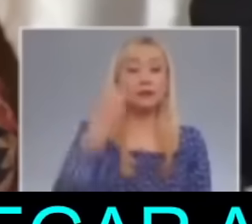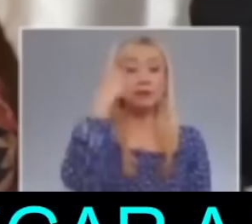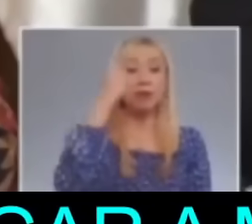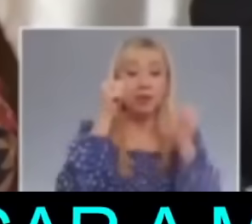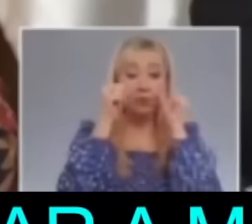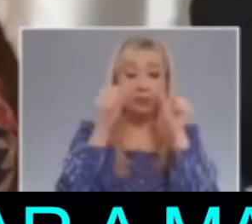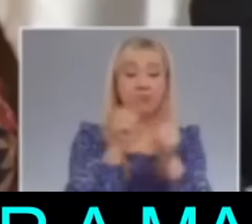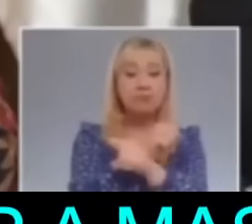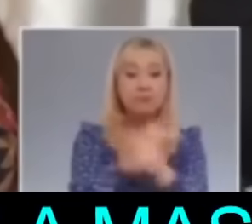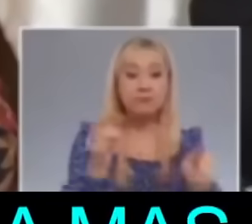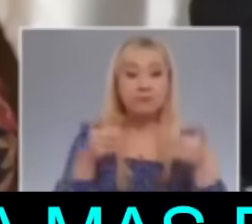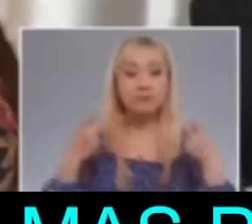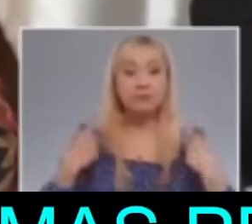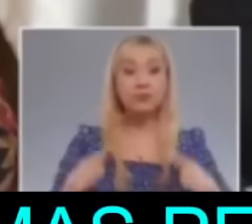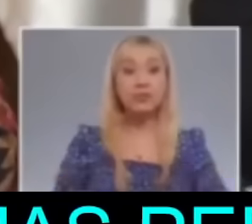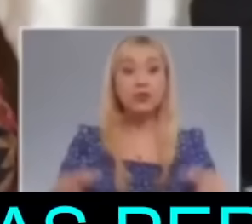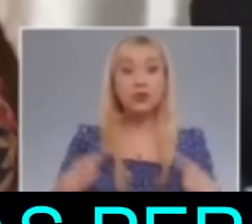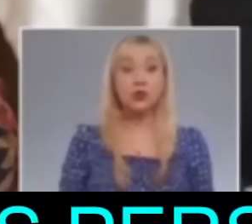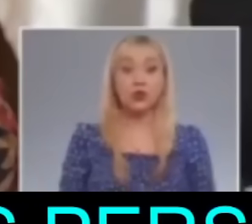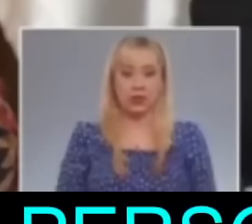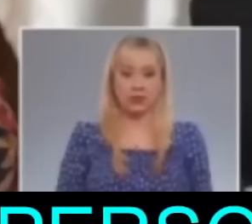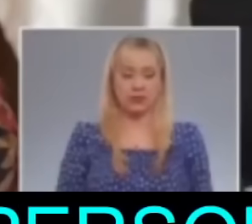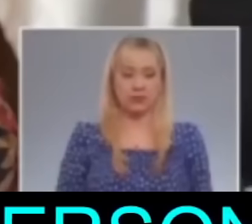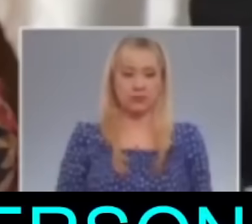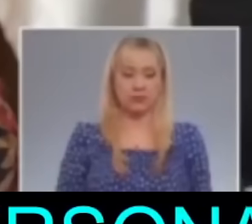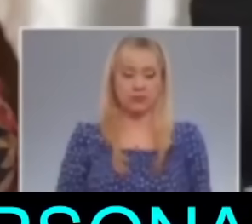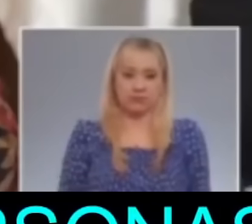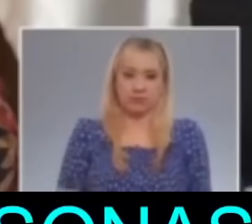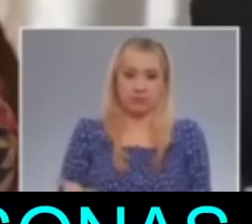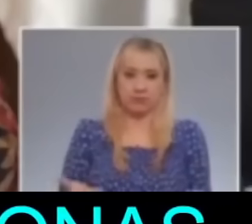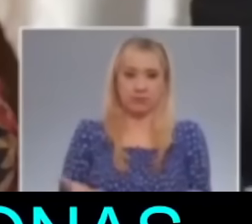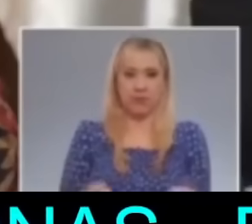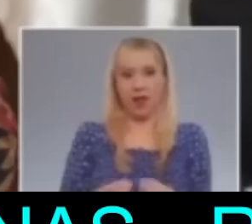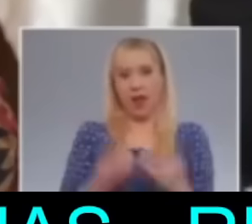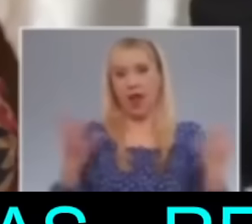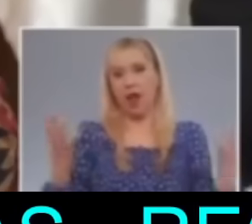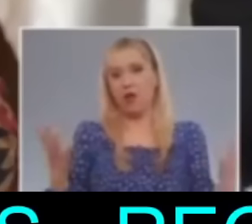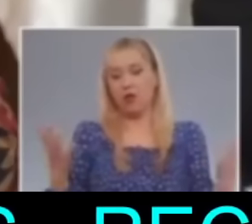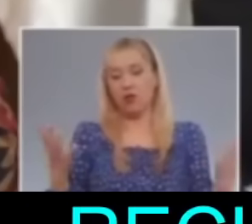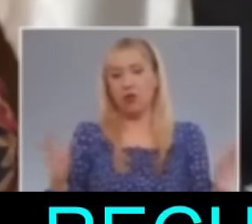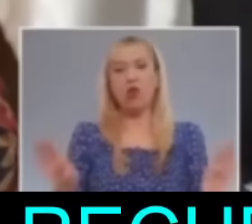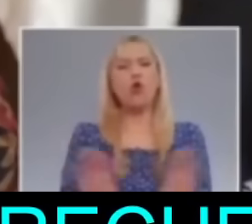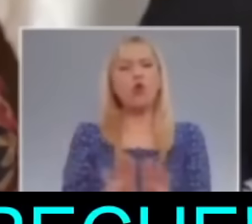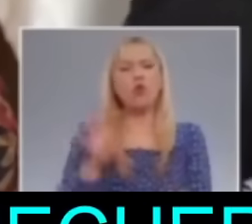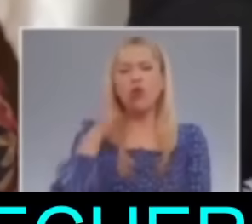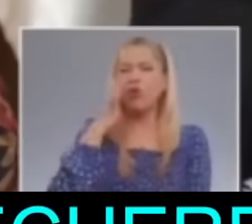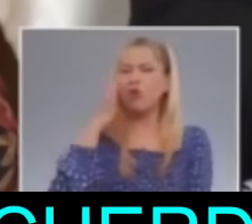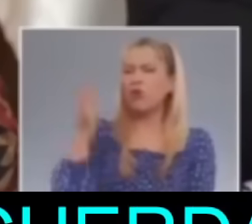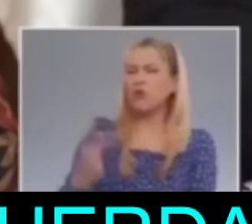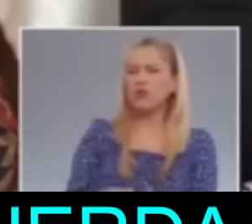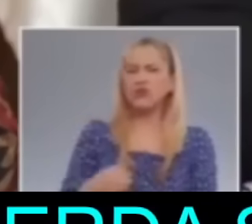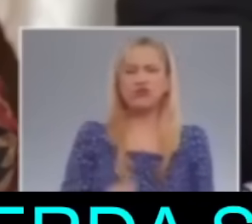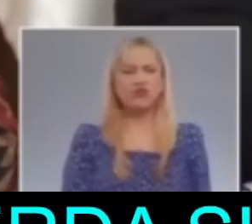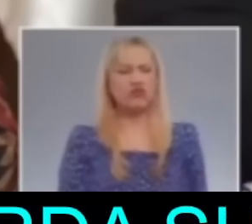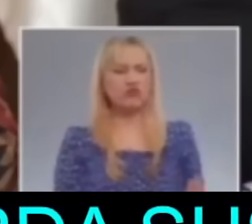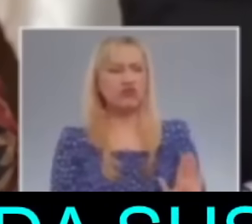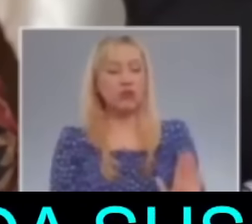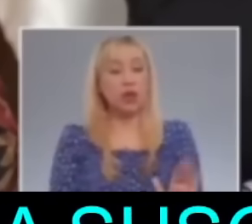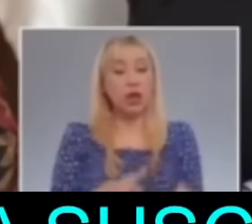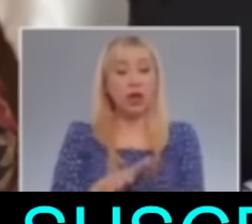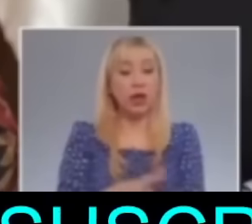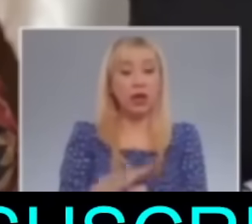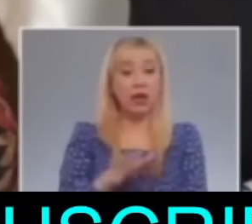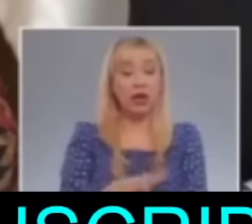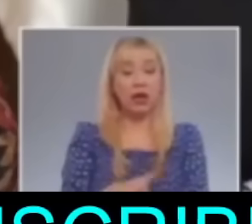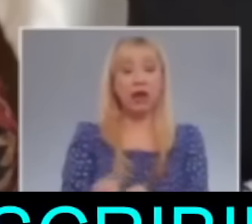primordial que tenemos para demostrar ese compromiso es a través de las razones